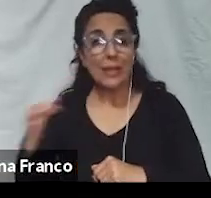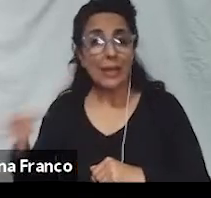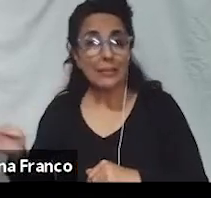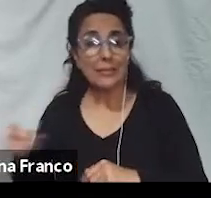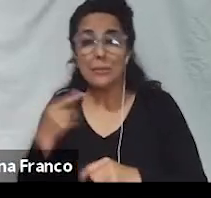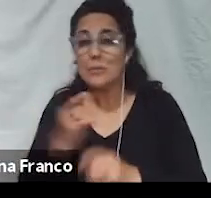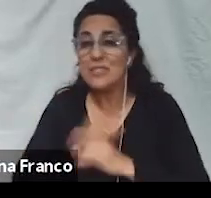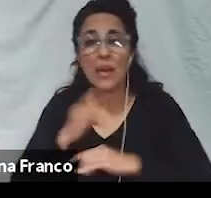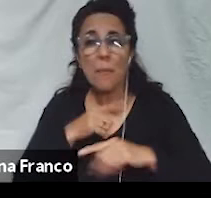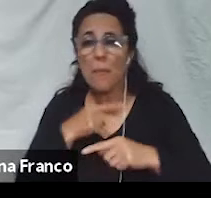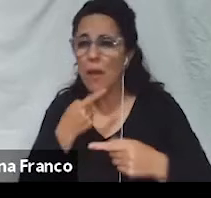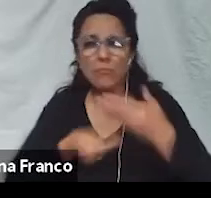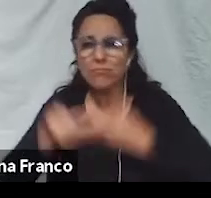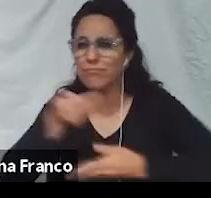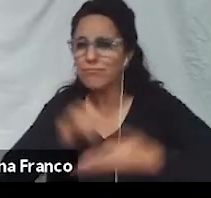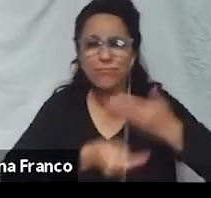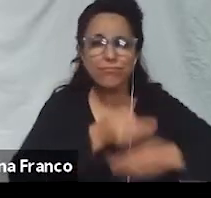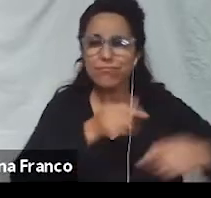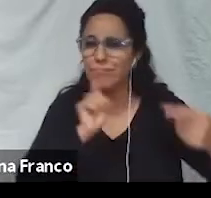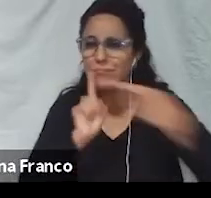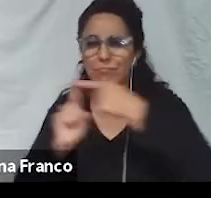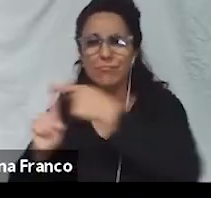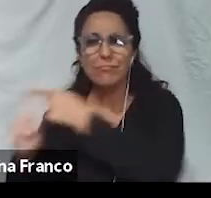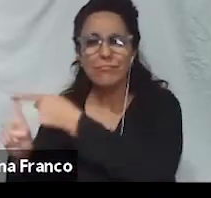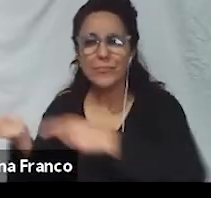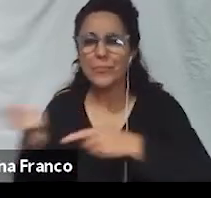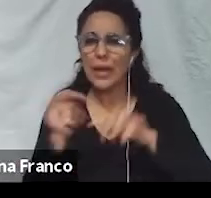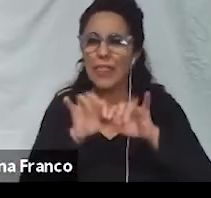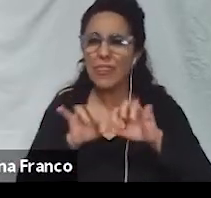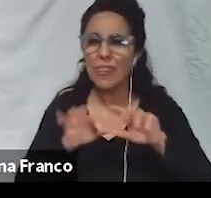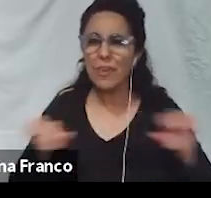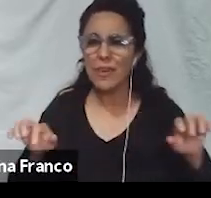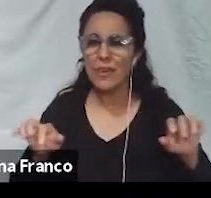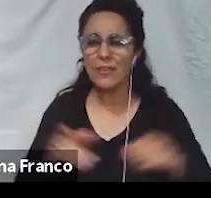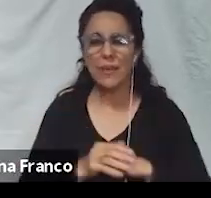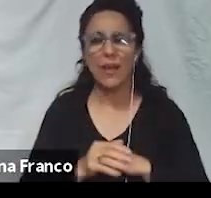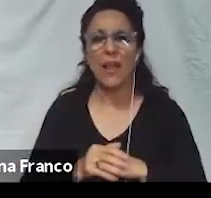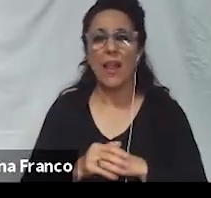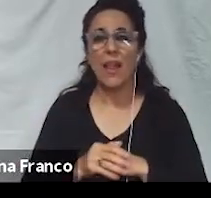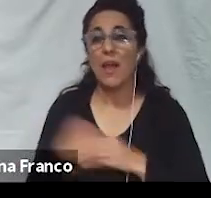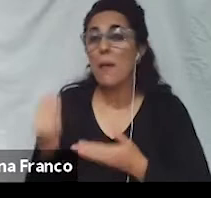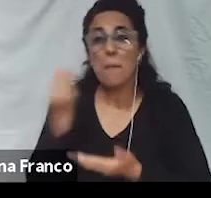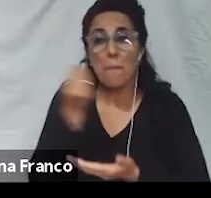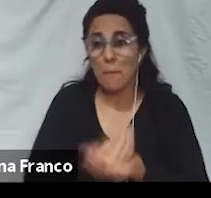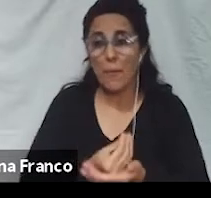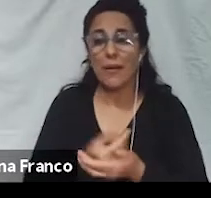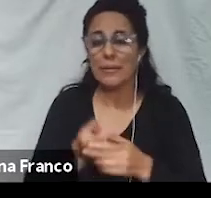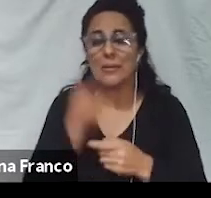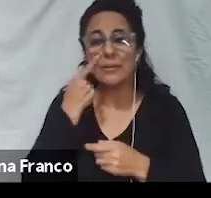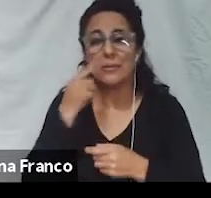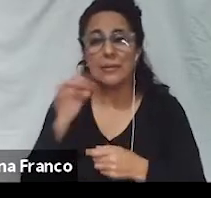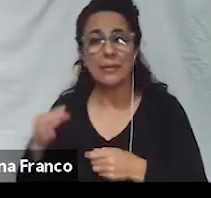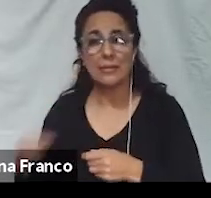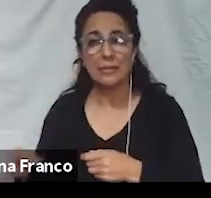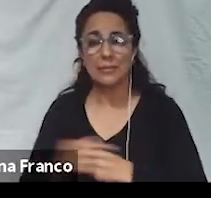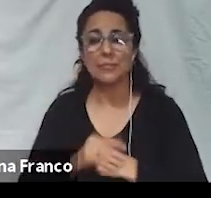poco testers, porque siempre estamos interactuando con entornos digitales, y eso también es parte de ser tester, ¿no?